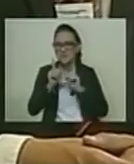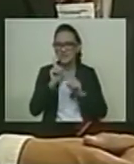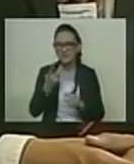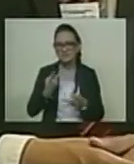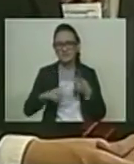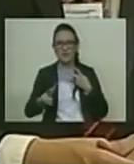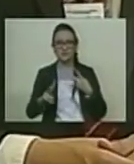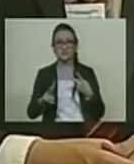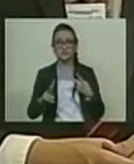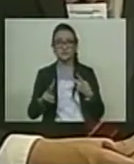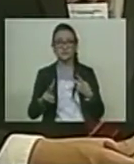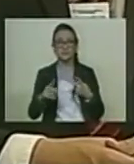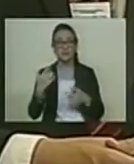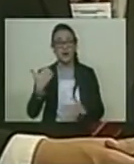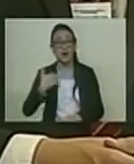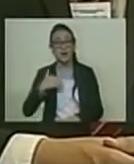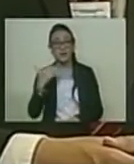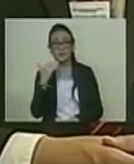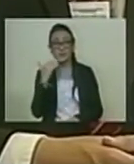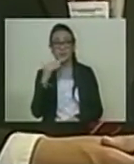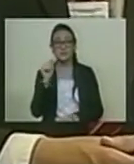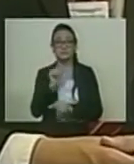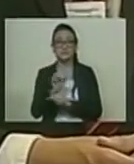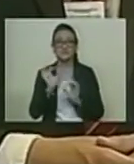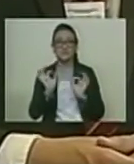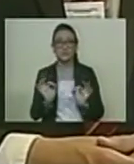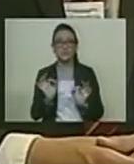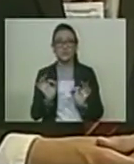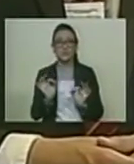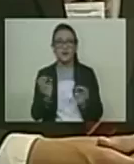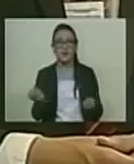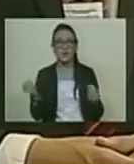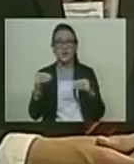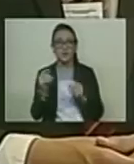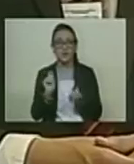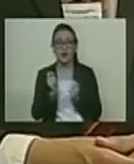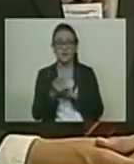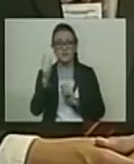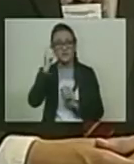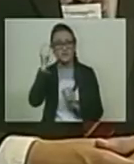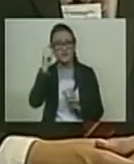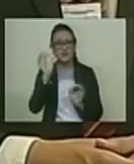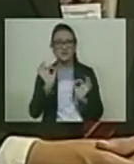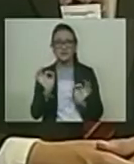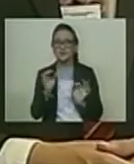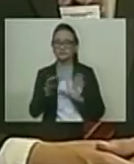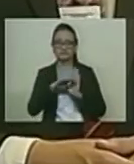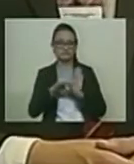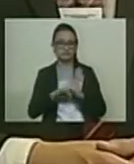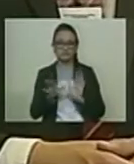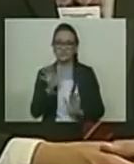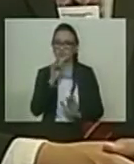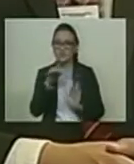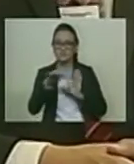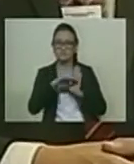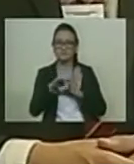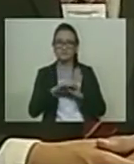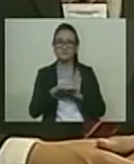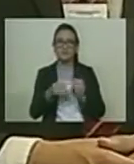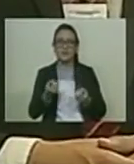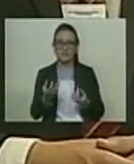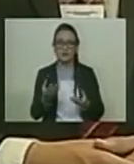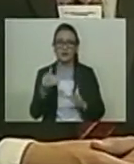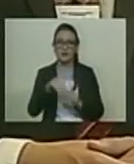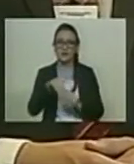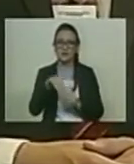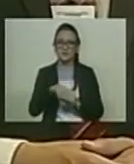los gobiernos de Canadá y Estados Unidos se pronunciaron para asegurar que pese a este acuerdo y al cambio de fecha, no están establecidas las garantías para que se realicen